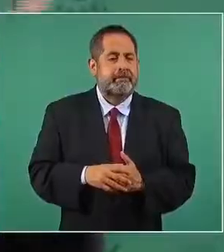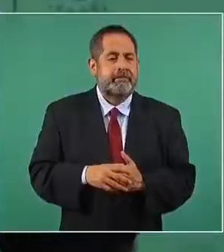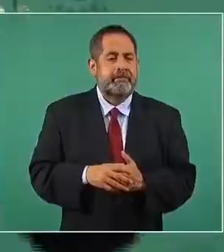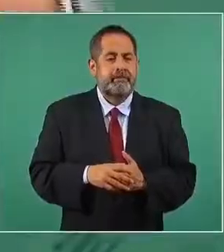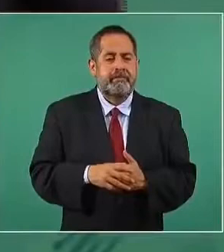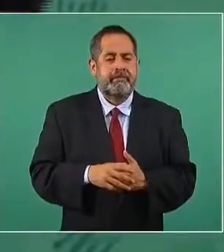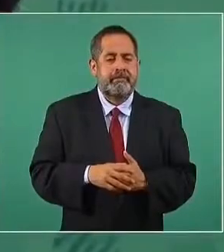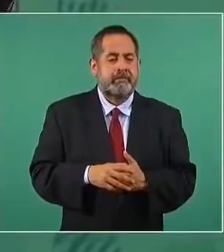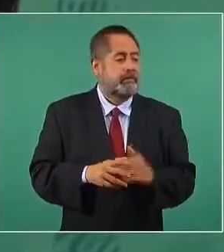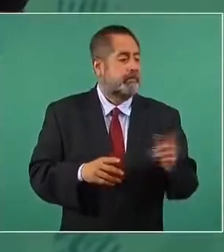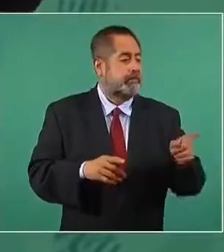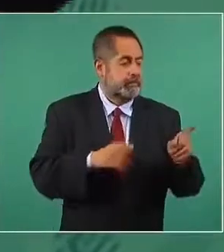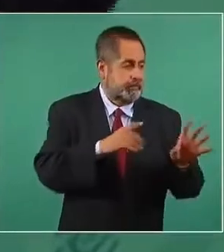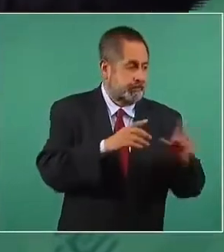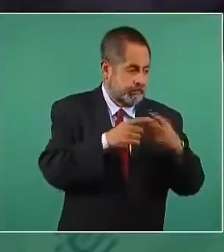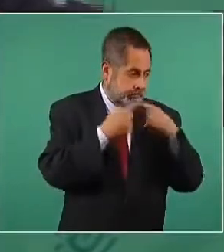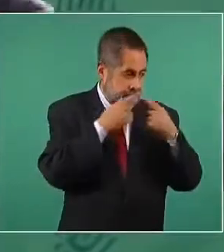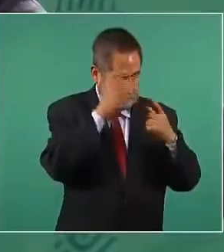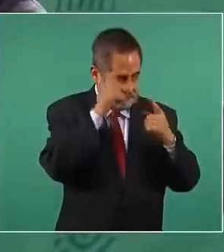a una persona y convertirla